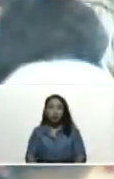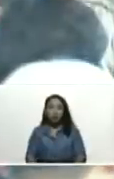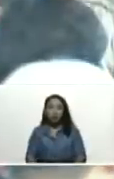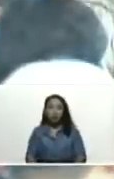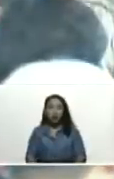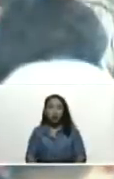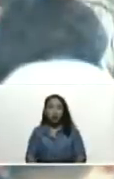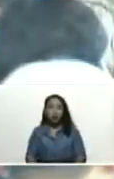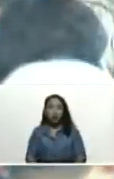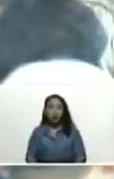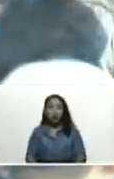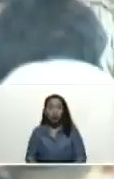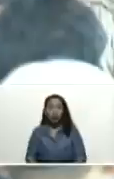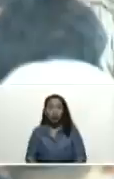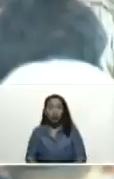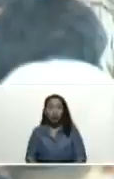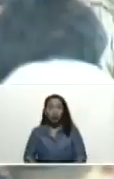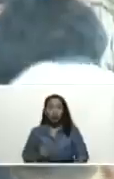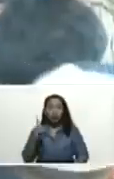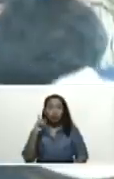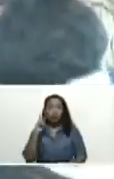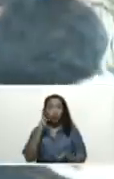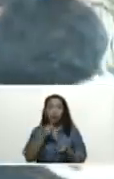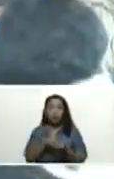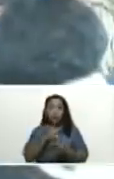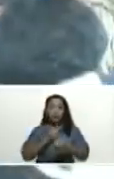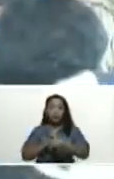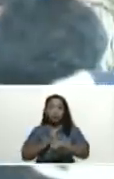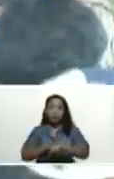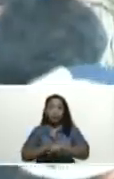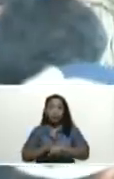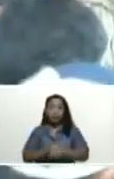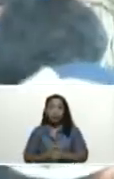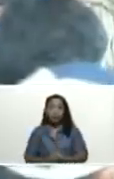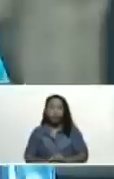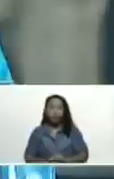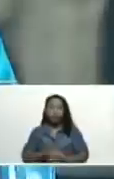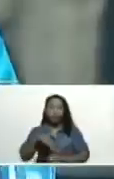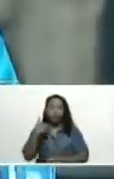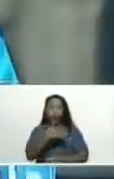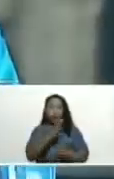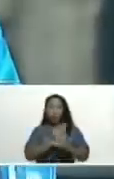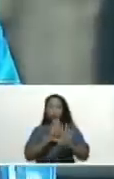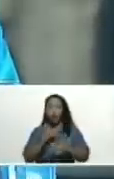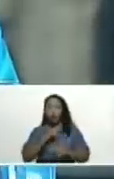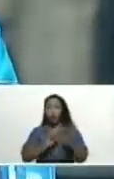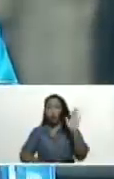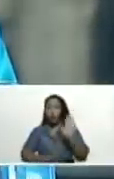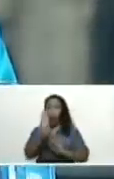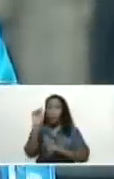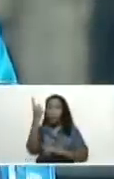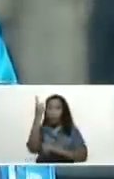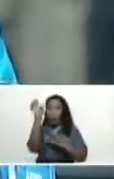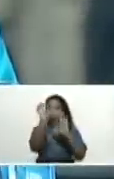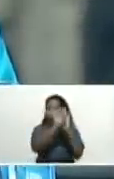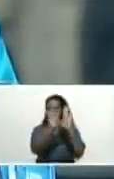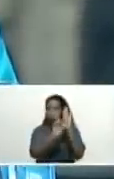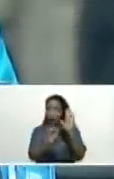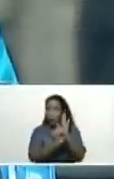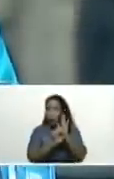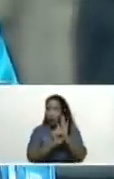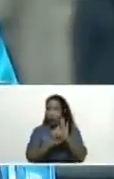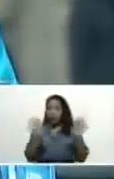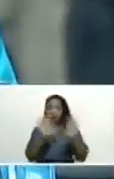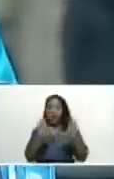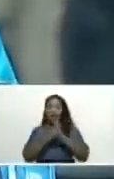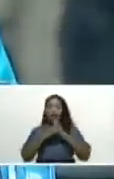Habrá que contar todo esto. Llegará el momento cuando ya superemos esta primera fase, cuando ya todos